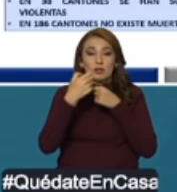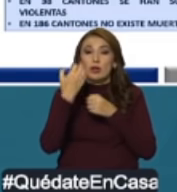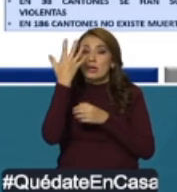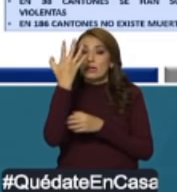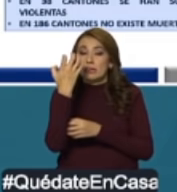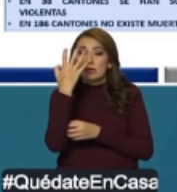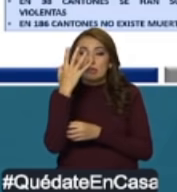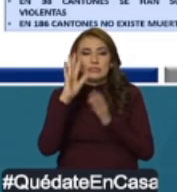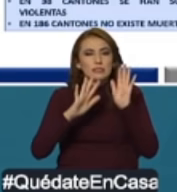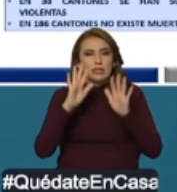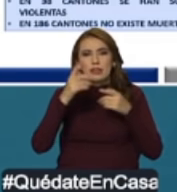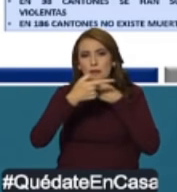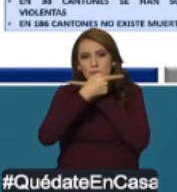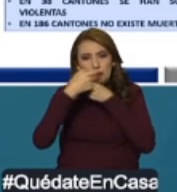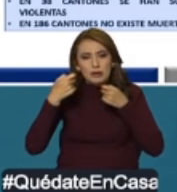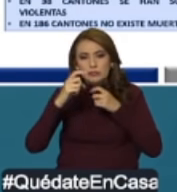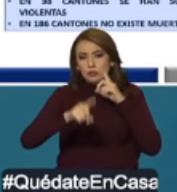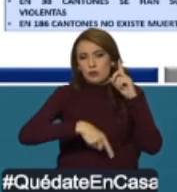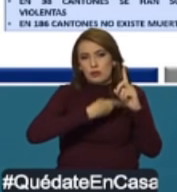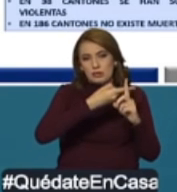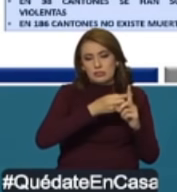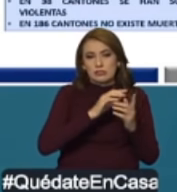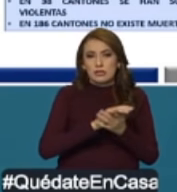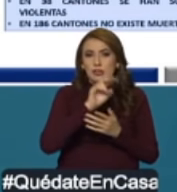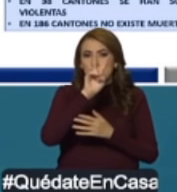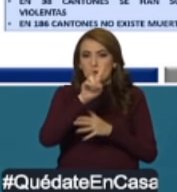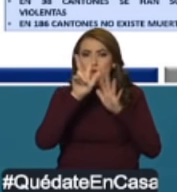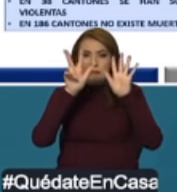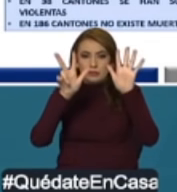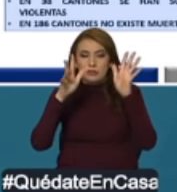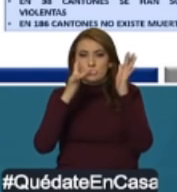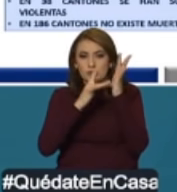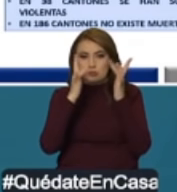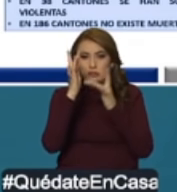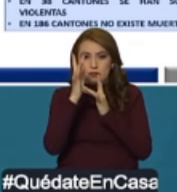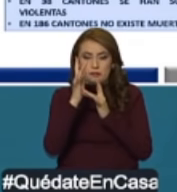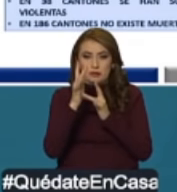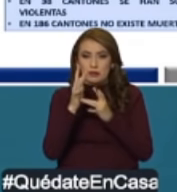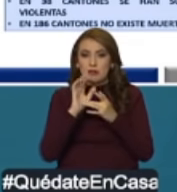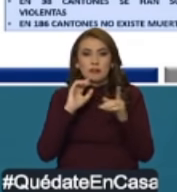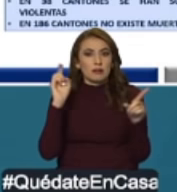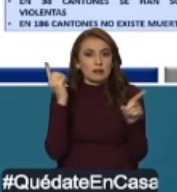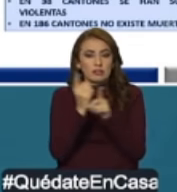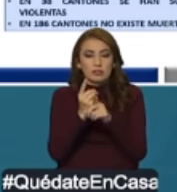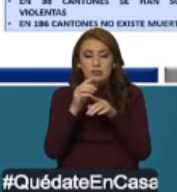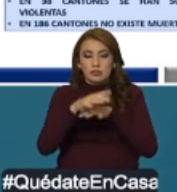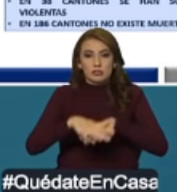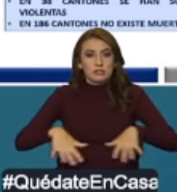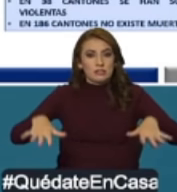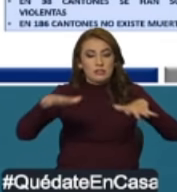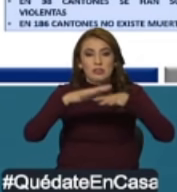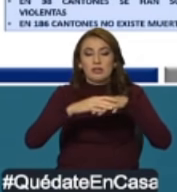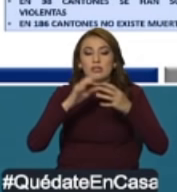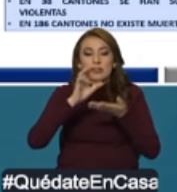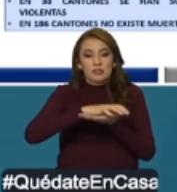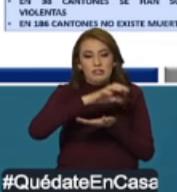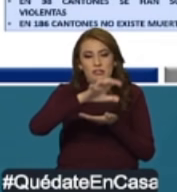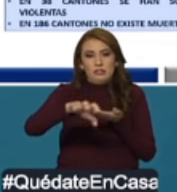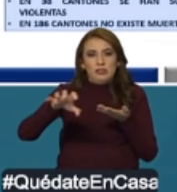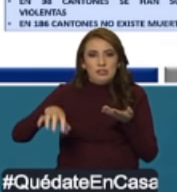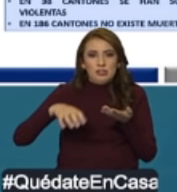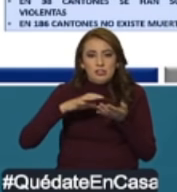marzo, 14 de marzo al 28 de abril, nosotros ubicamos provincias y cantones en los cuales